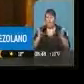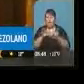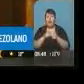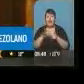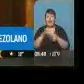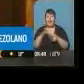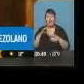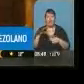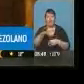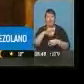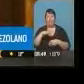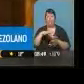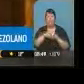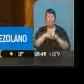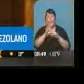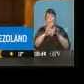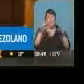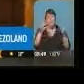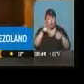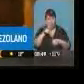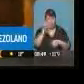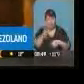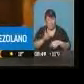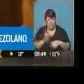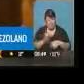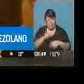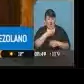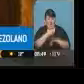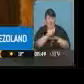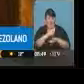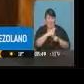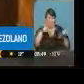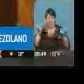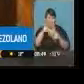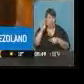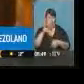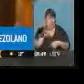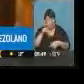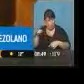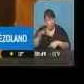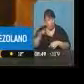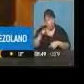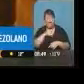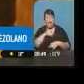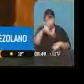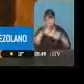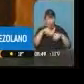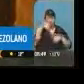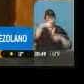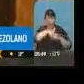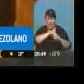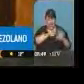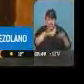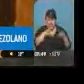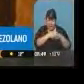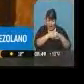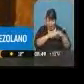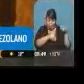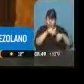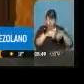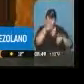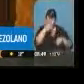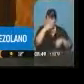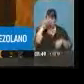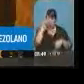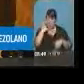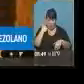Unidad Democrática de Venezuela, que representa a la oposición venezolana, tuvo elecciones internas el